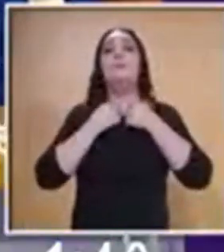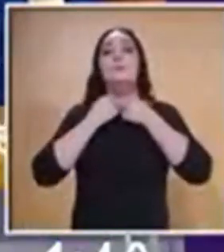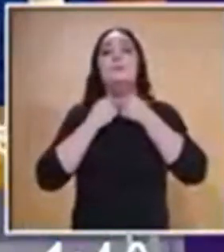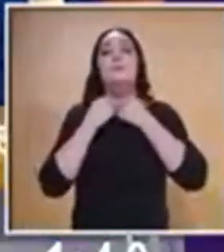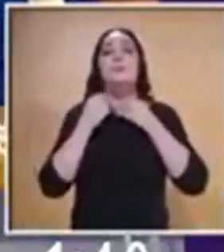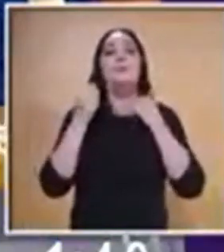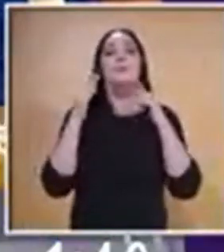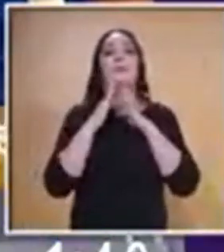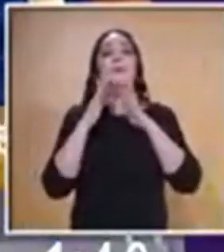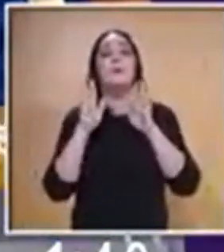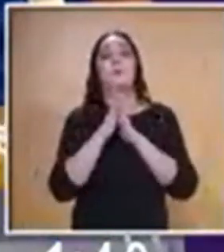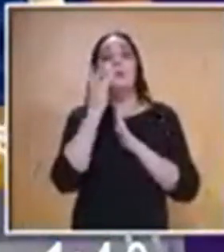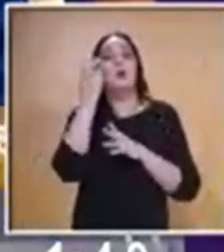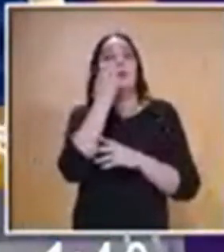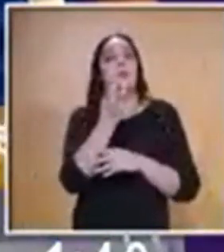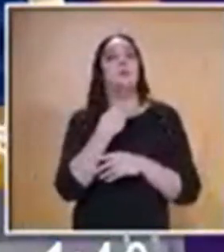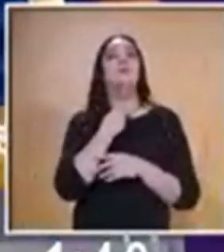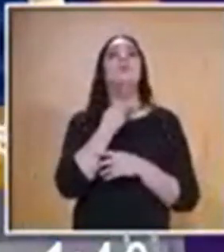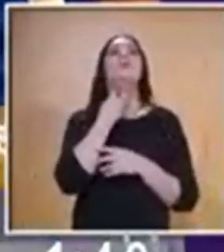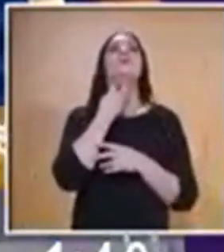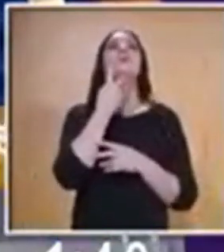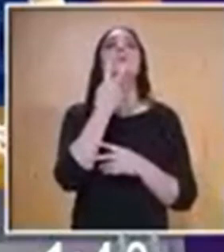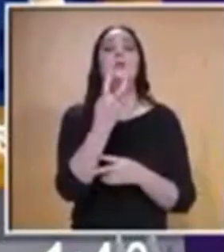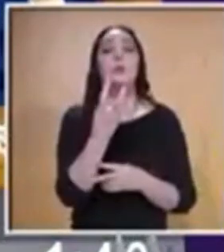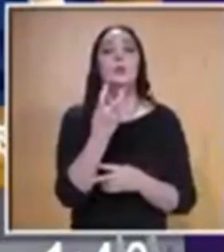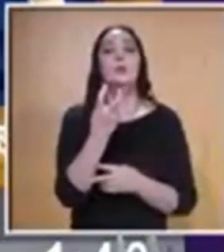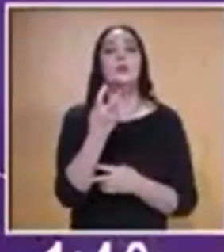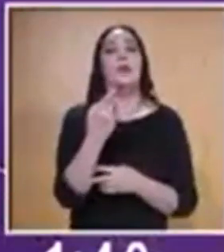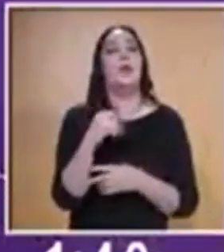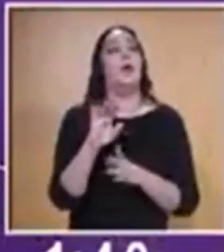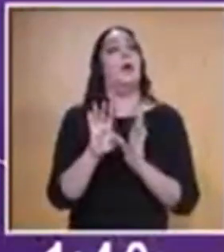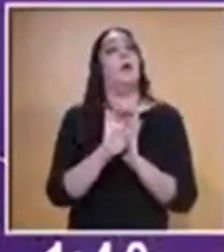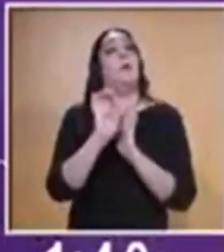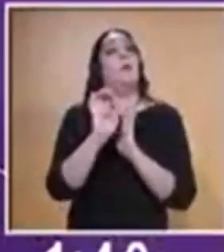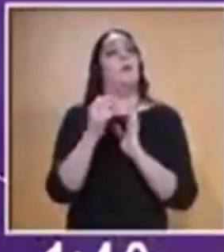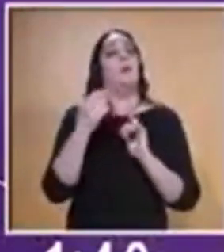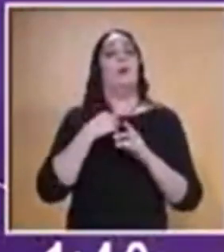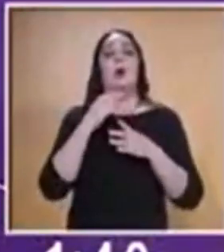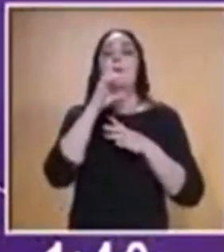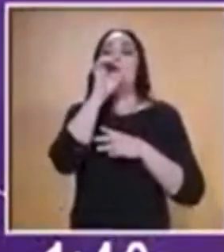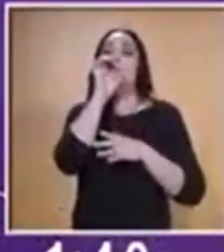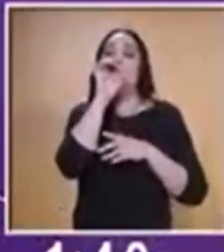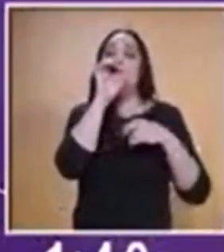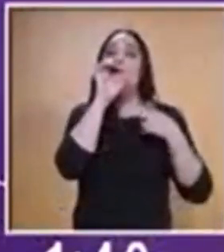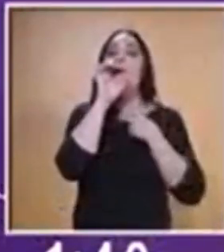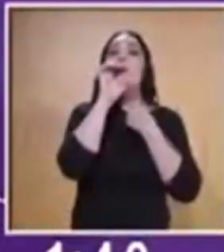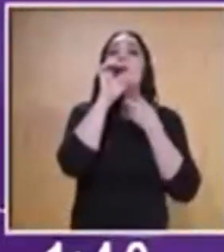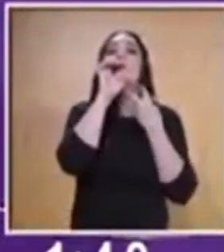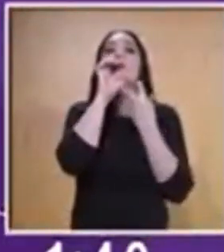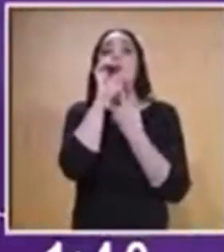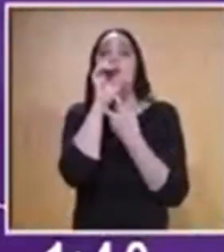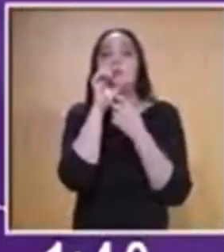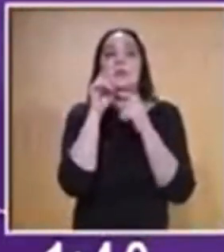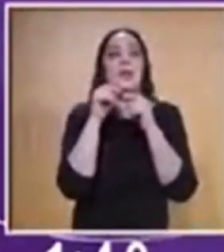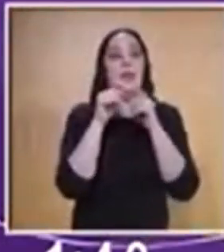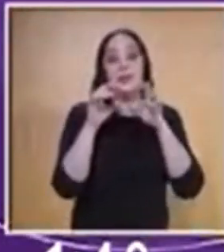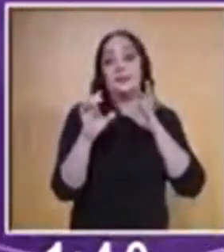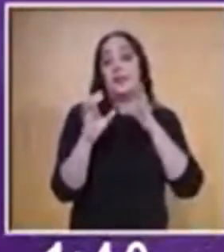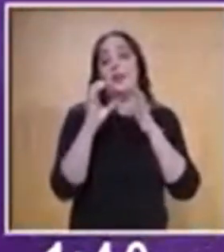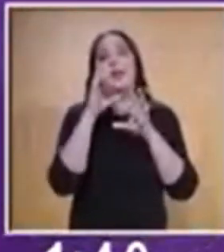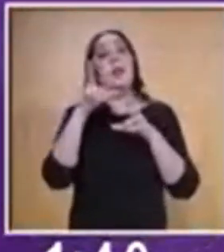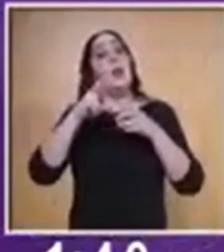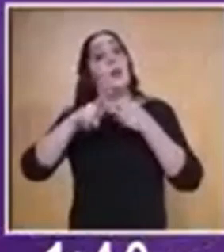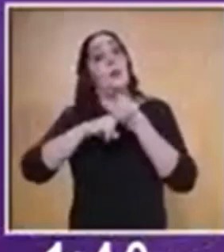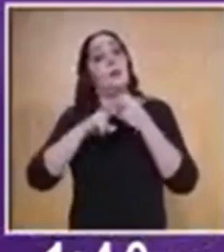este vasito, ¿sí? Con la base de este vasito. Yo voy a decir, hola. Y aquí está el